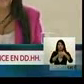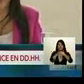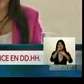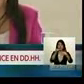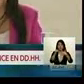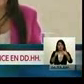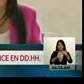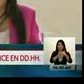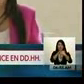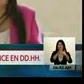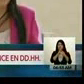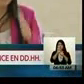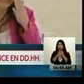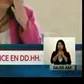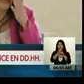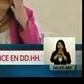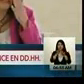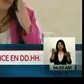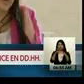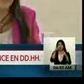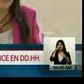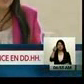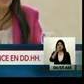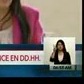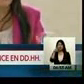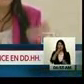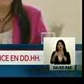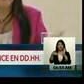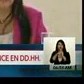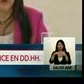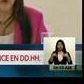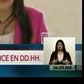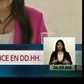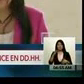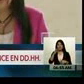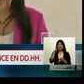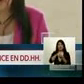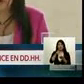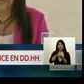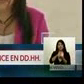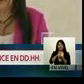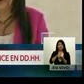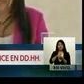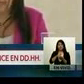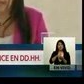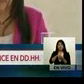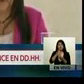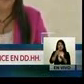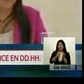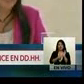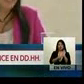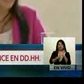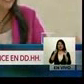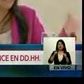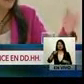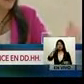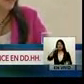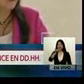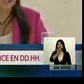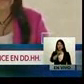una cultura emancipadora del pueblo de Venezuela en materia de derecho humano con la participación protagónica y democrática del